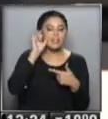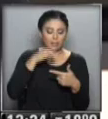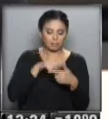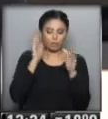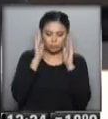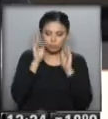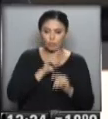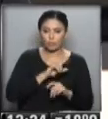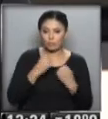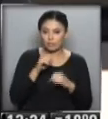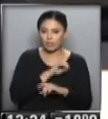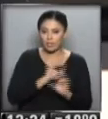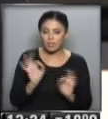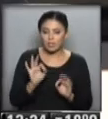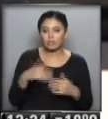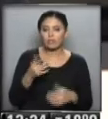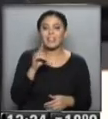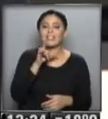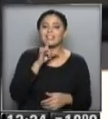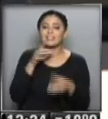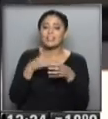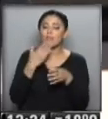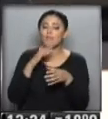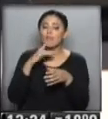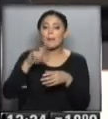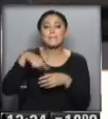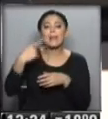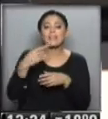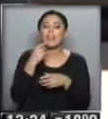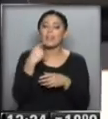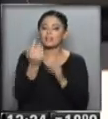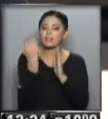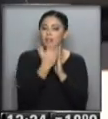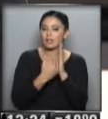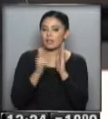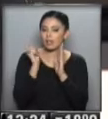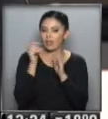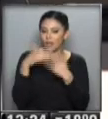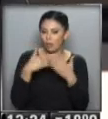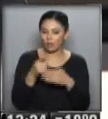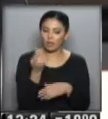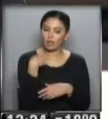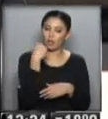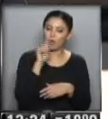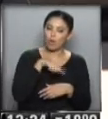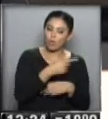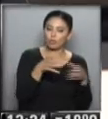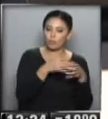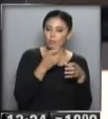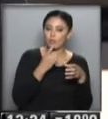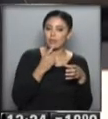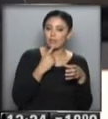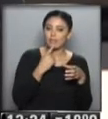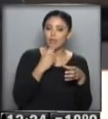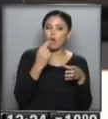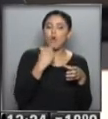así que Bianchi recién lo va a empezar a definir el equipo mañana. Por el lado de Ramón Díaz, todo lo contrario, que es todo lo contrario, los